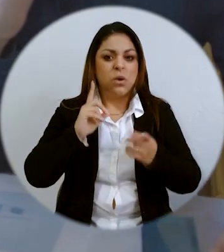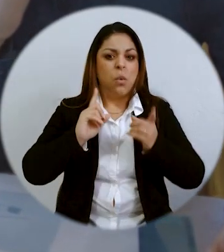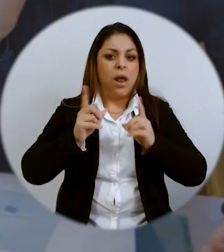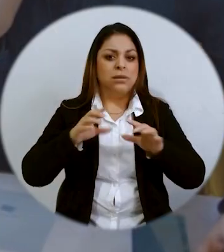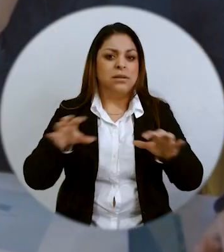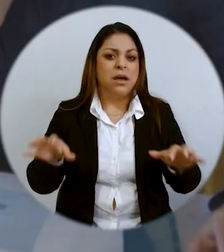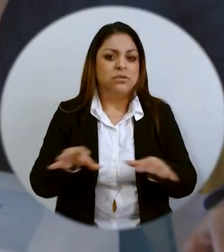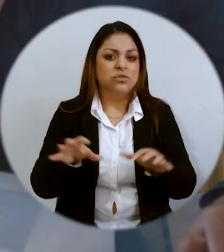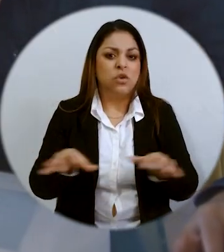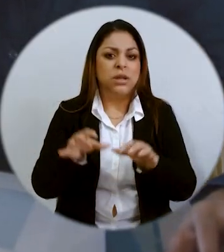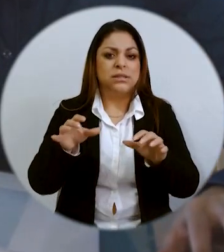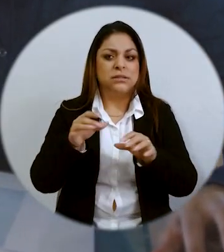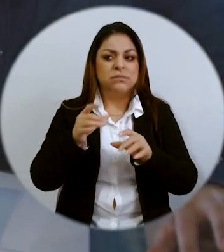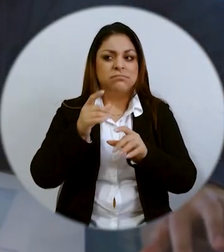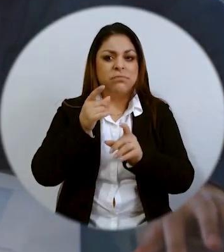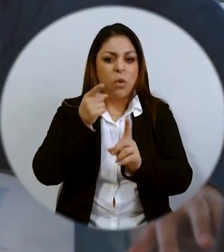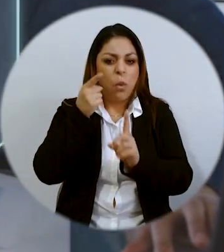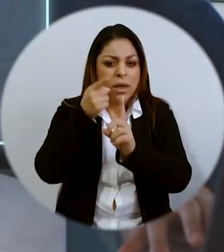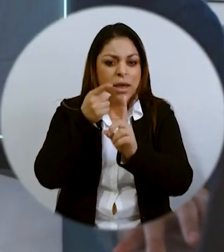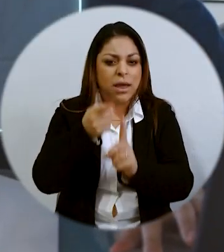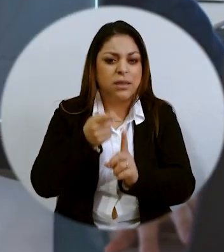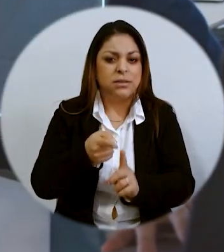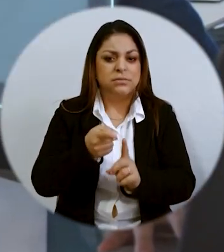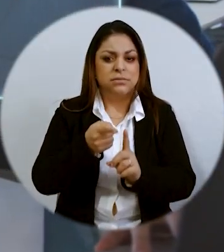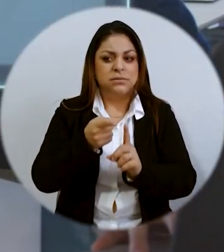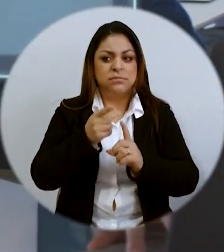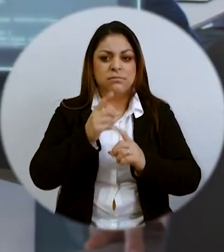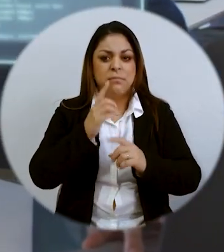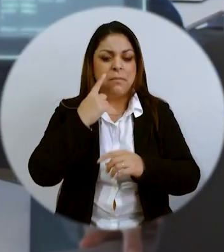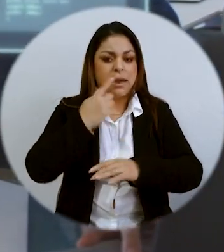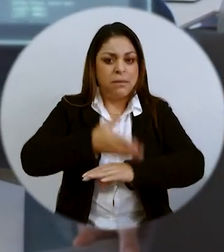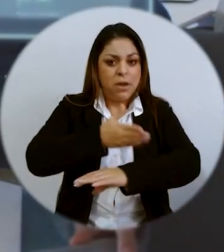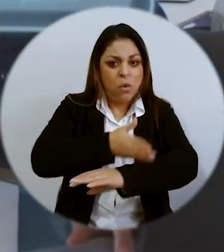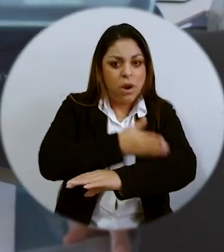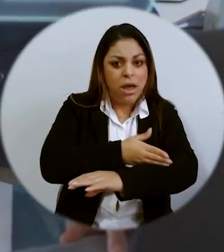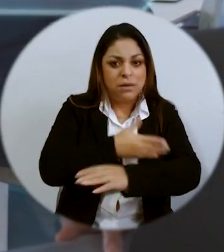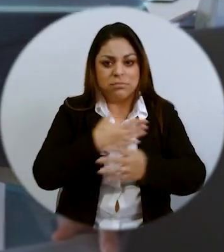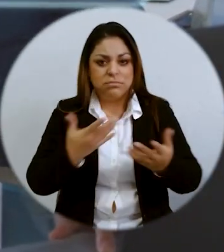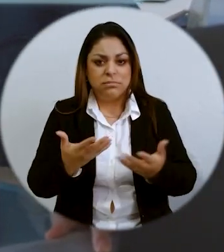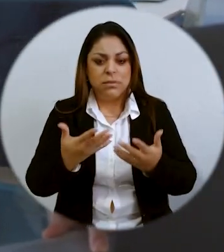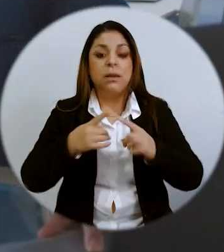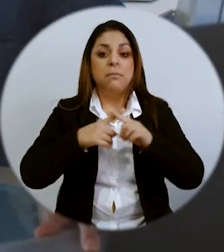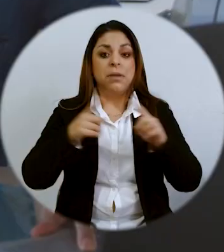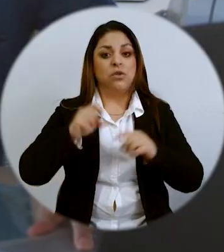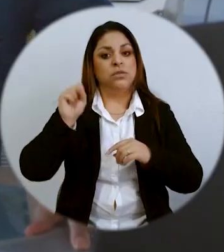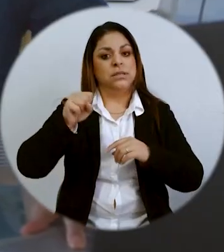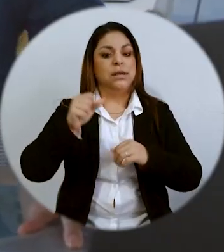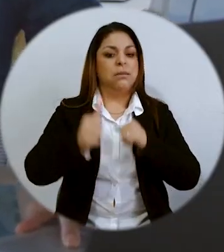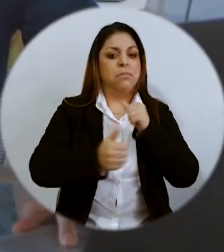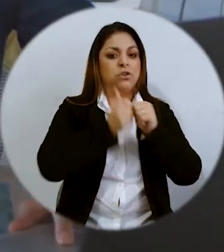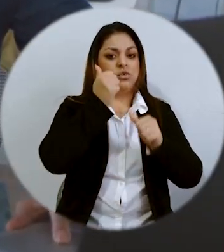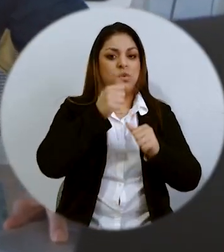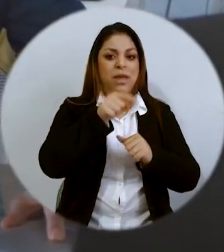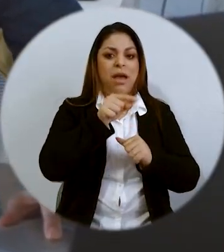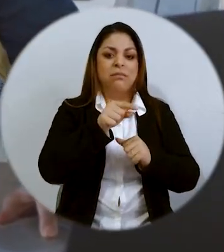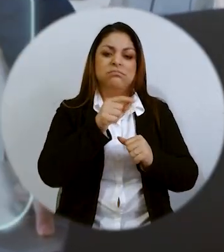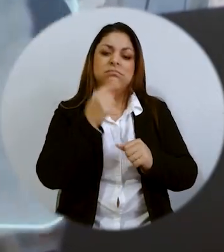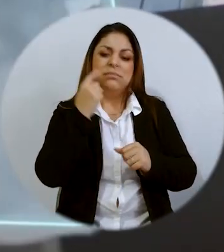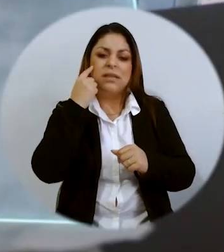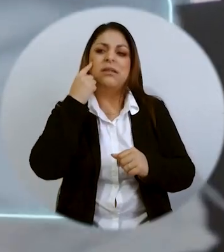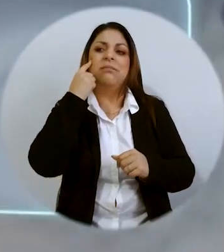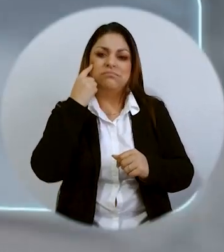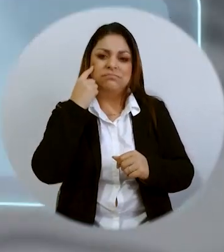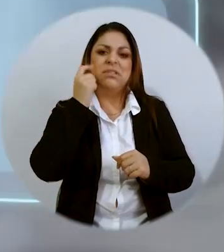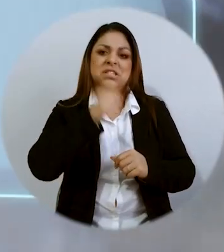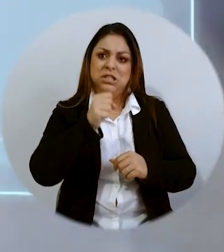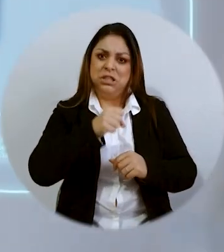acciones concretas por las cuales señalan que hay ese mejoramiento, pero sí es mayoritaria la